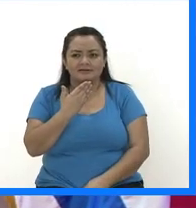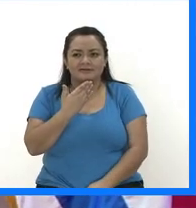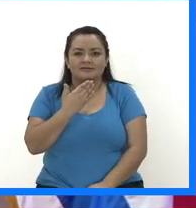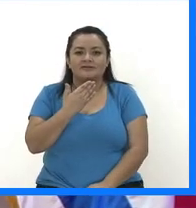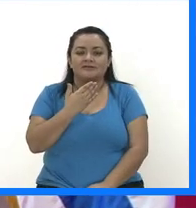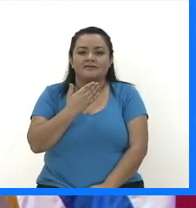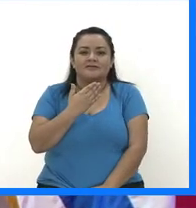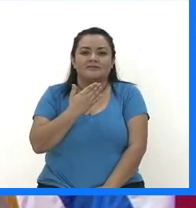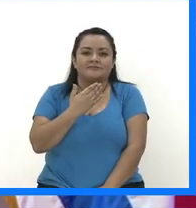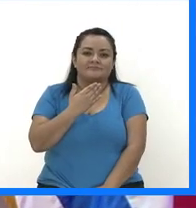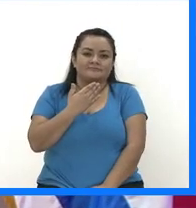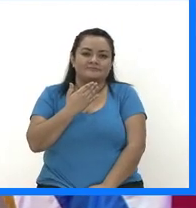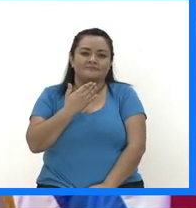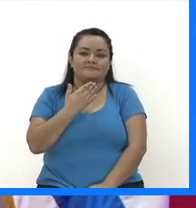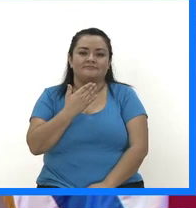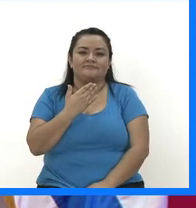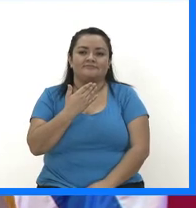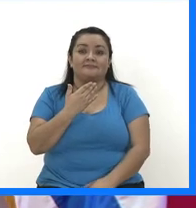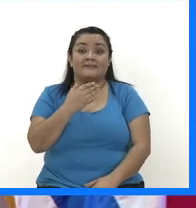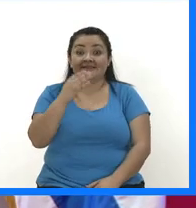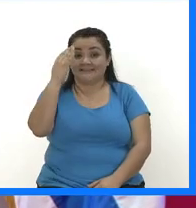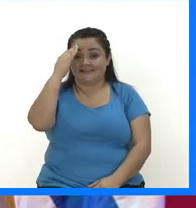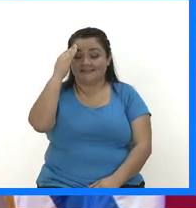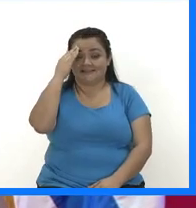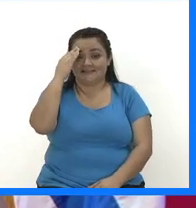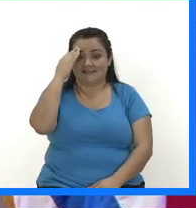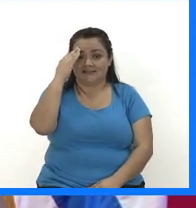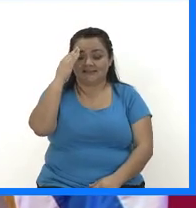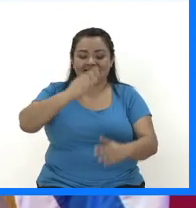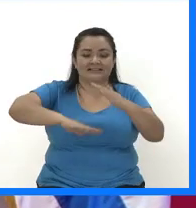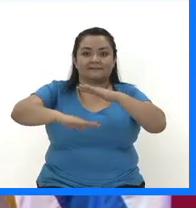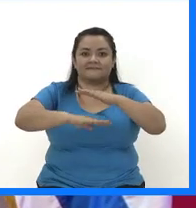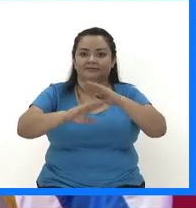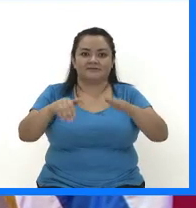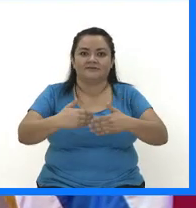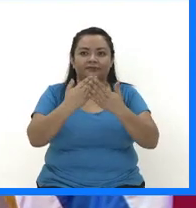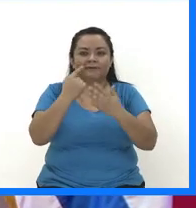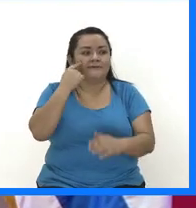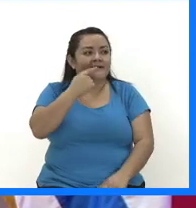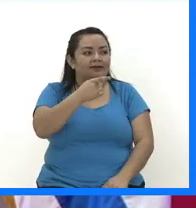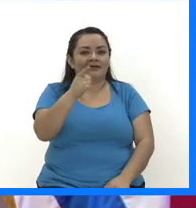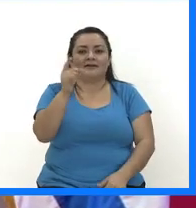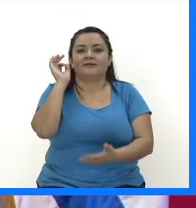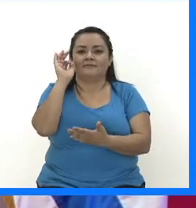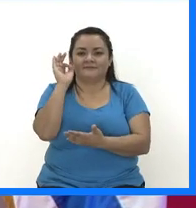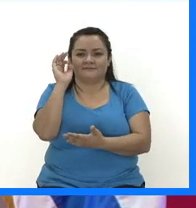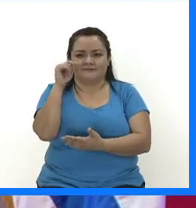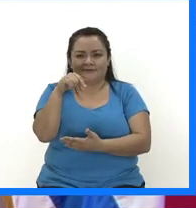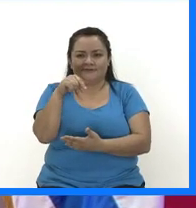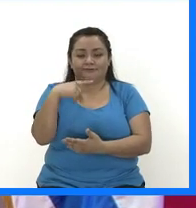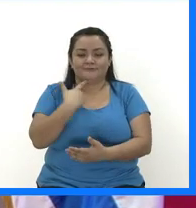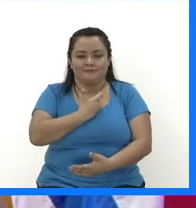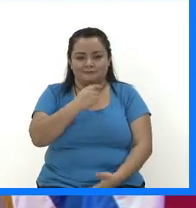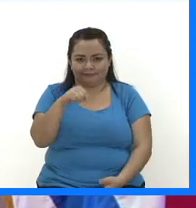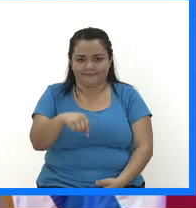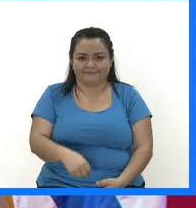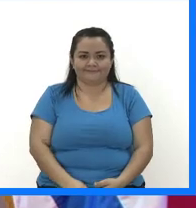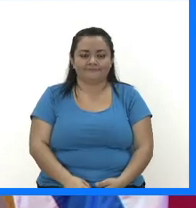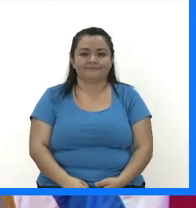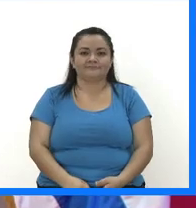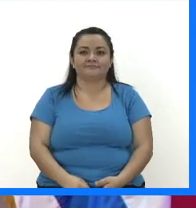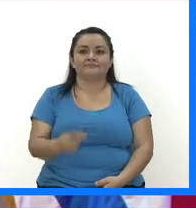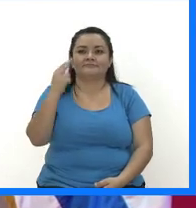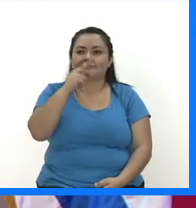raíces quiero hablar de raíces vean los pastores que están trabajando en la organización habló por nosotros